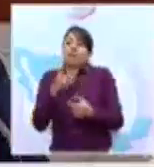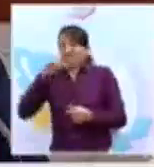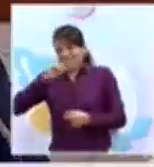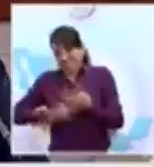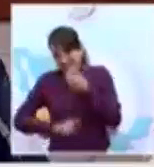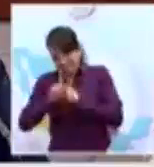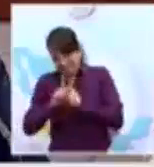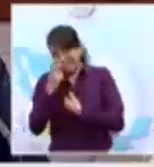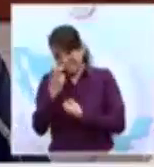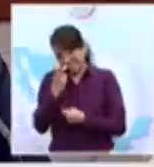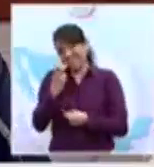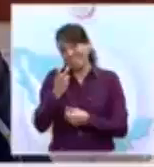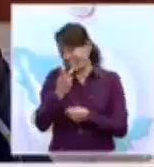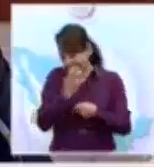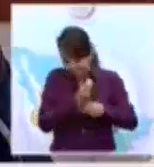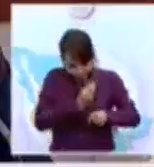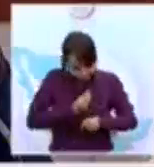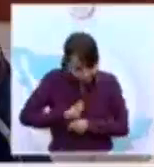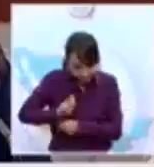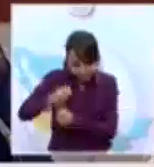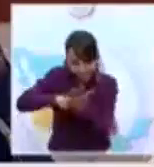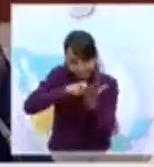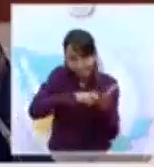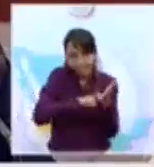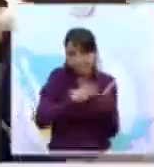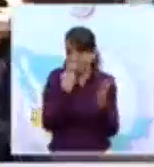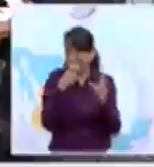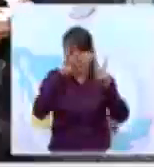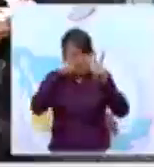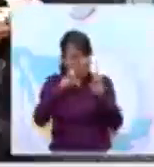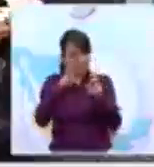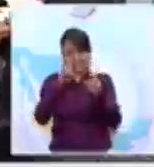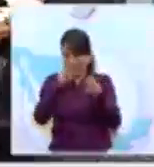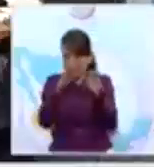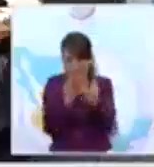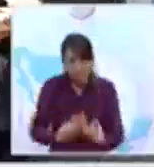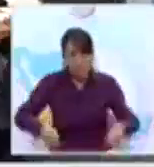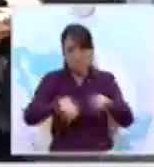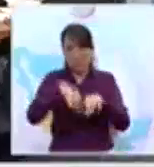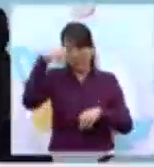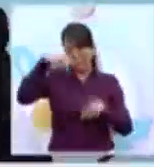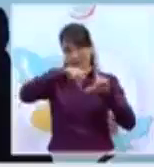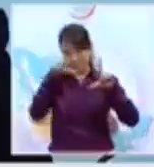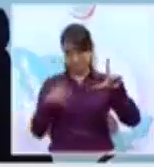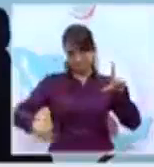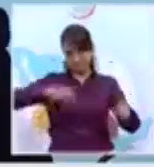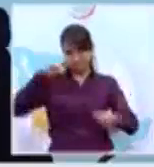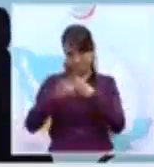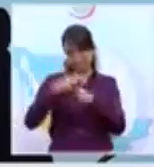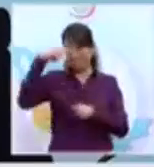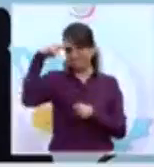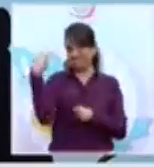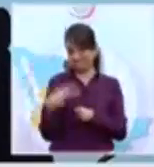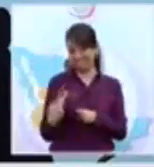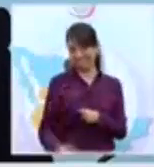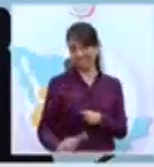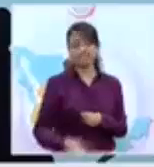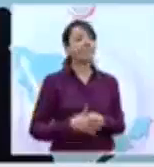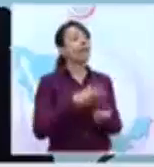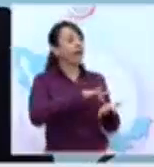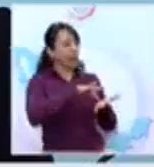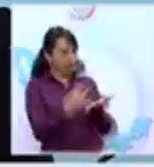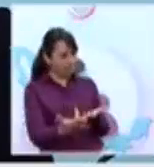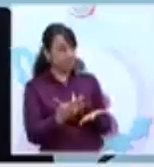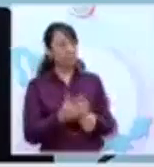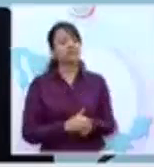aquí reunidos con estos temas tan importantes para el país. Gracias. Gracias, senadora Lorena Cuellar Cisneros.